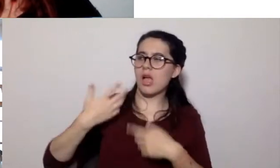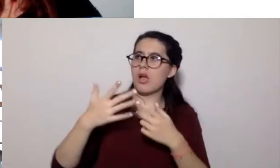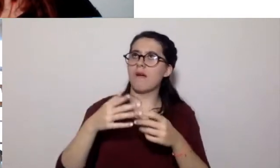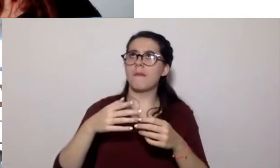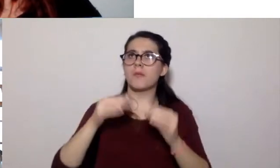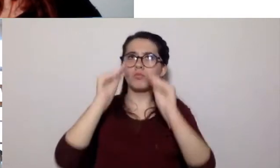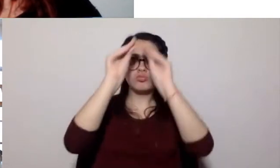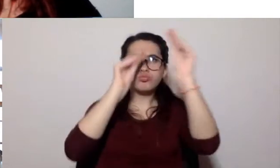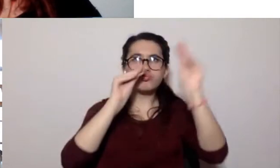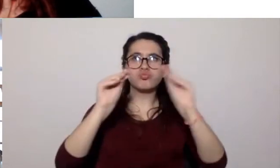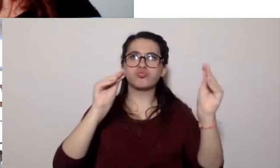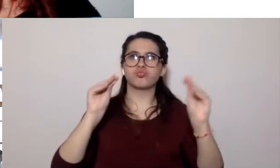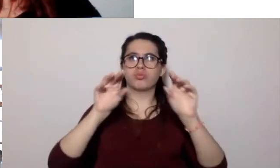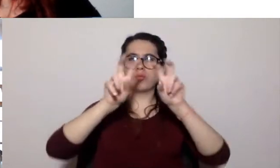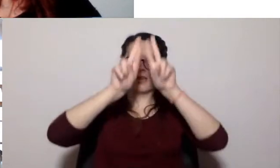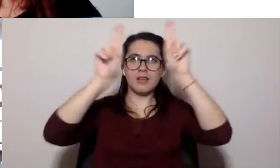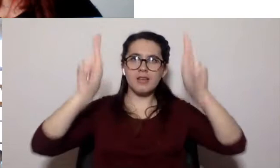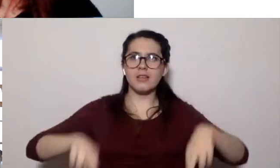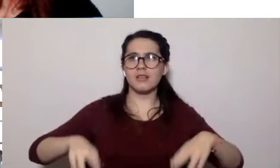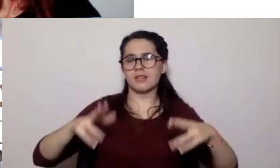tengo tiempo, según esto,